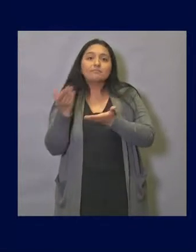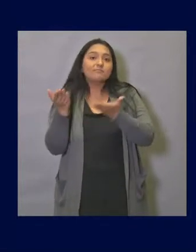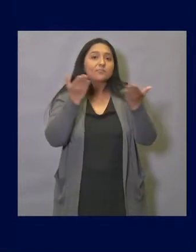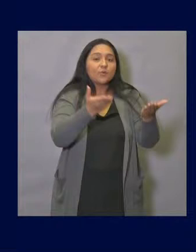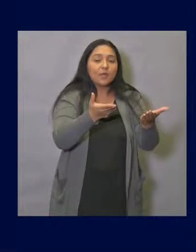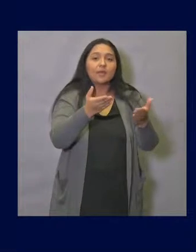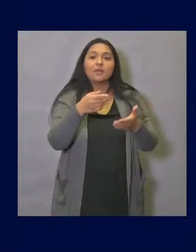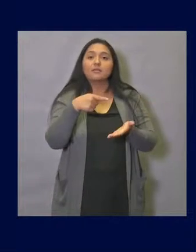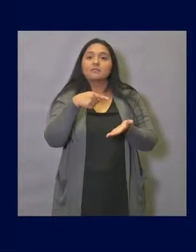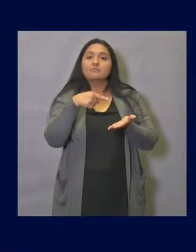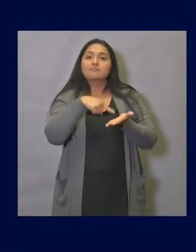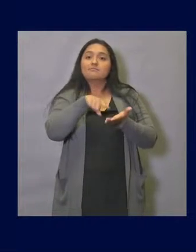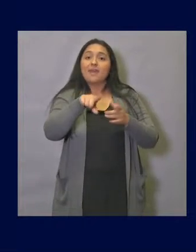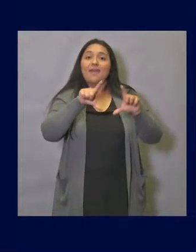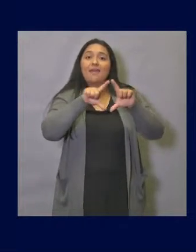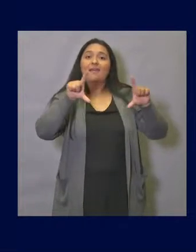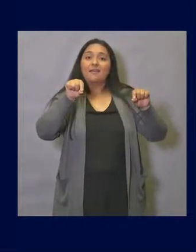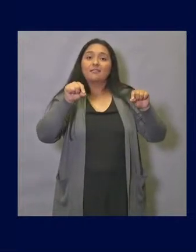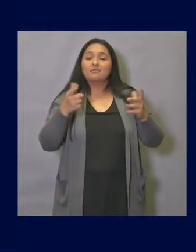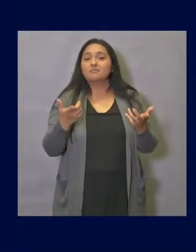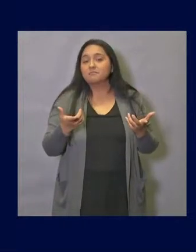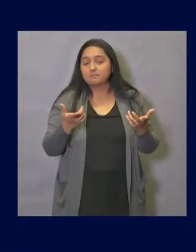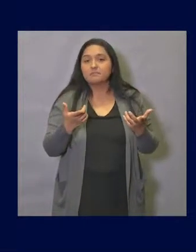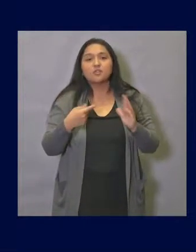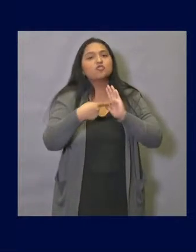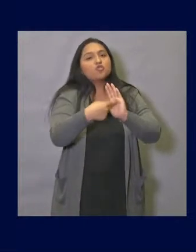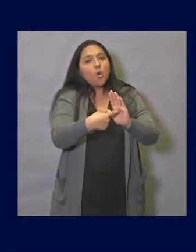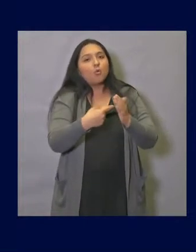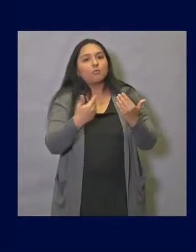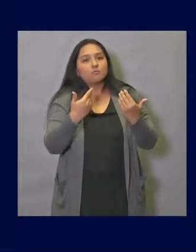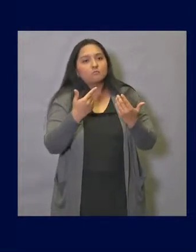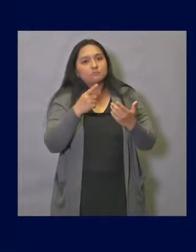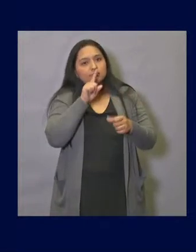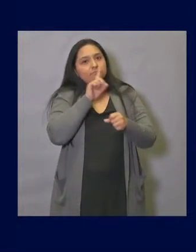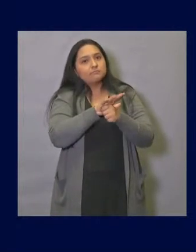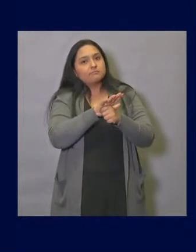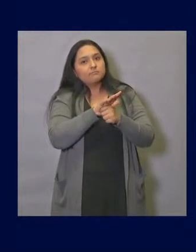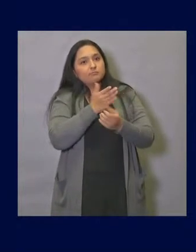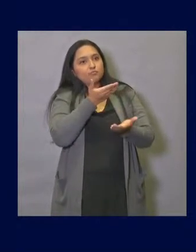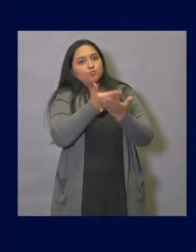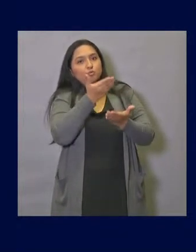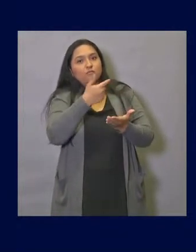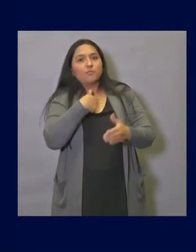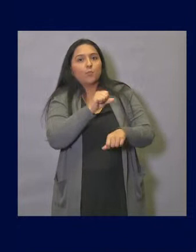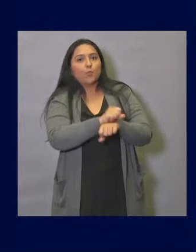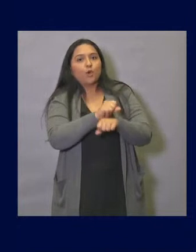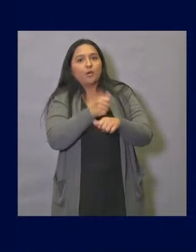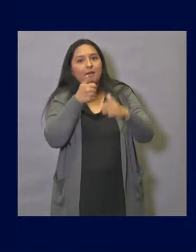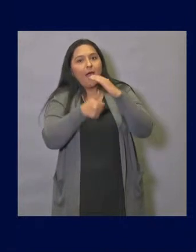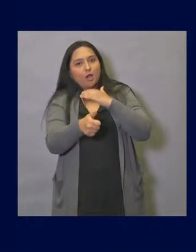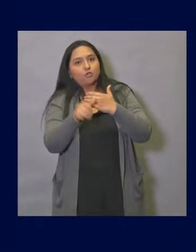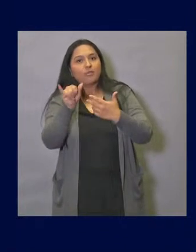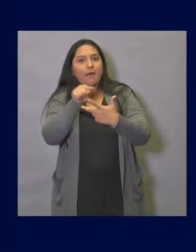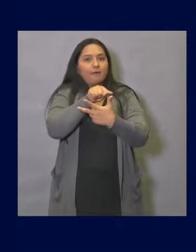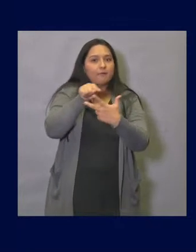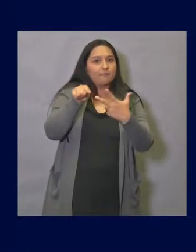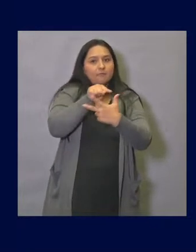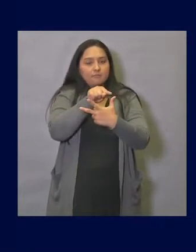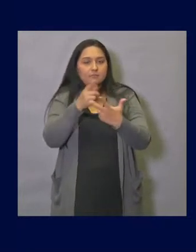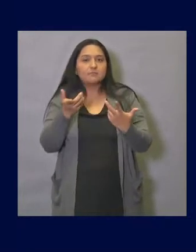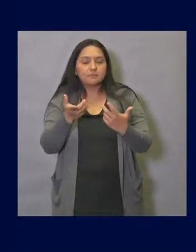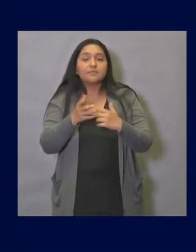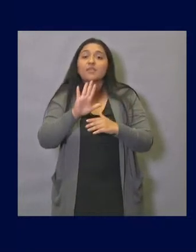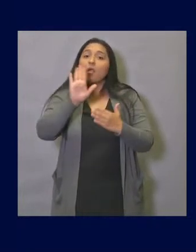que muestre dónde trabaja. Una lista completa de toda la documentación apropiada que se necesita